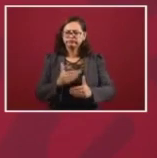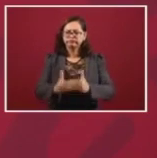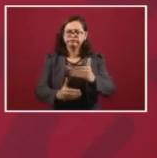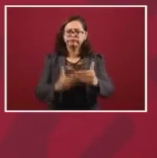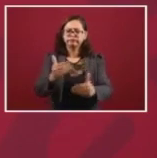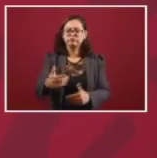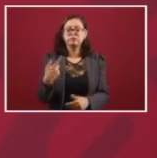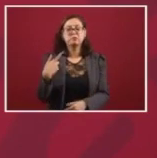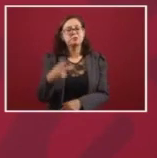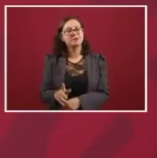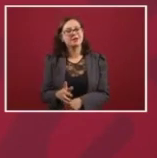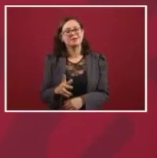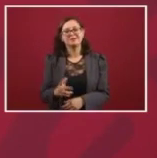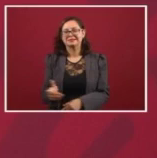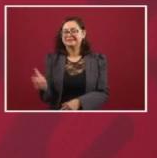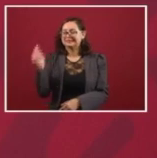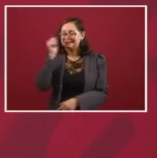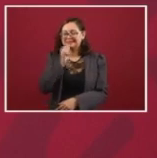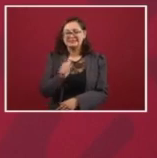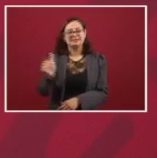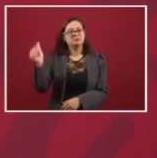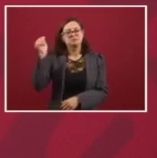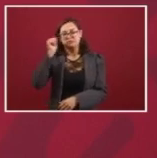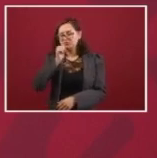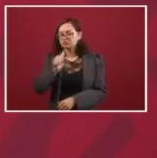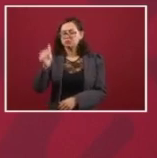pero hay que estar todo el tiempo